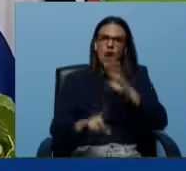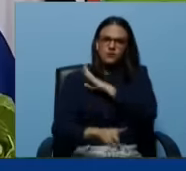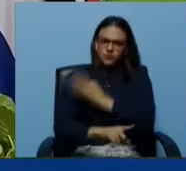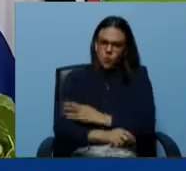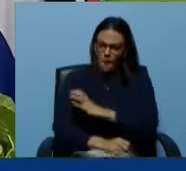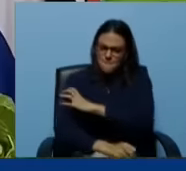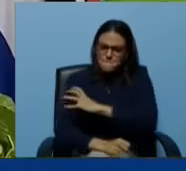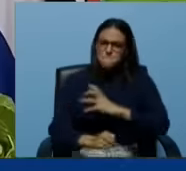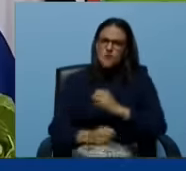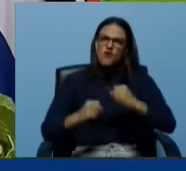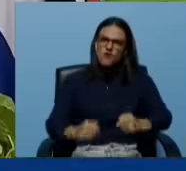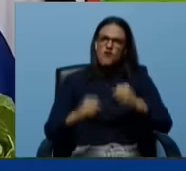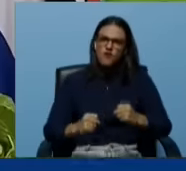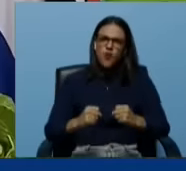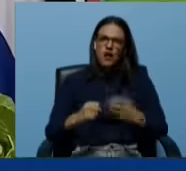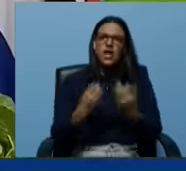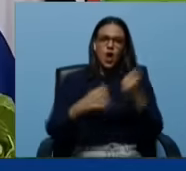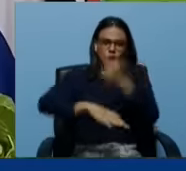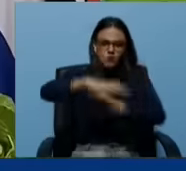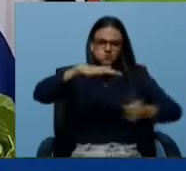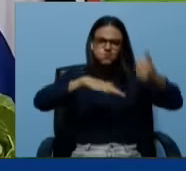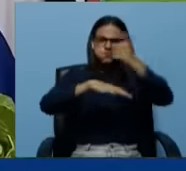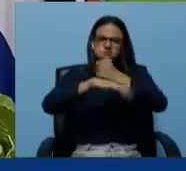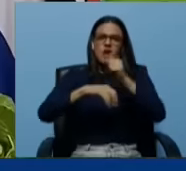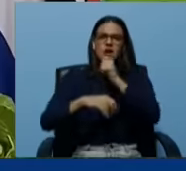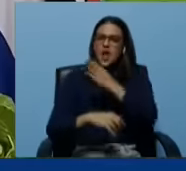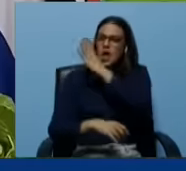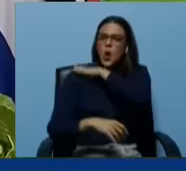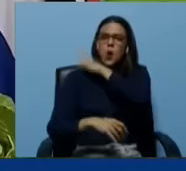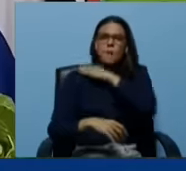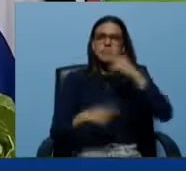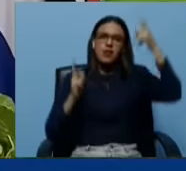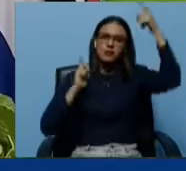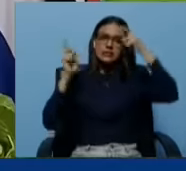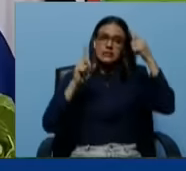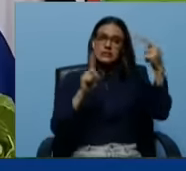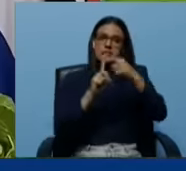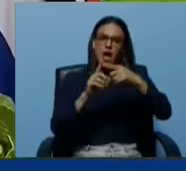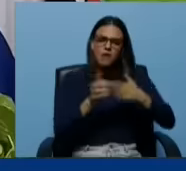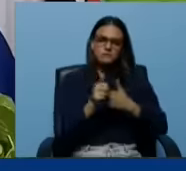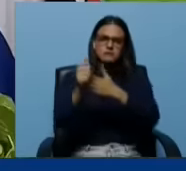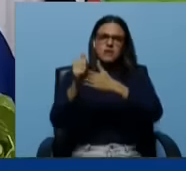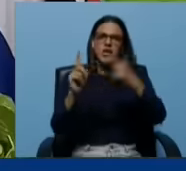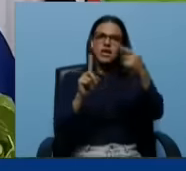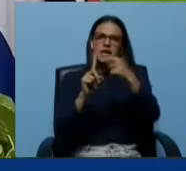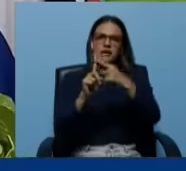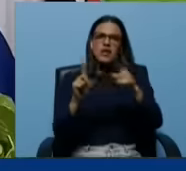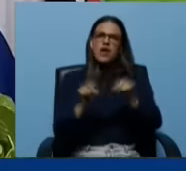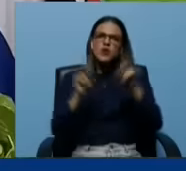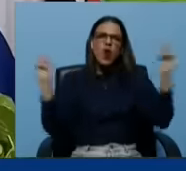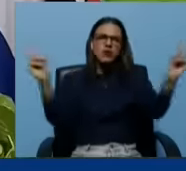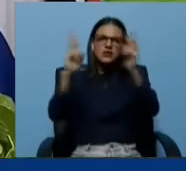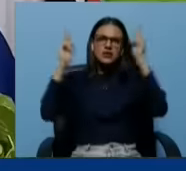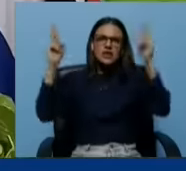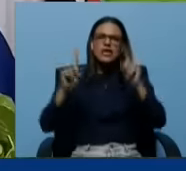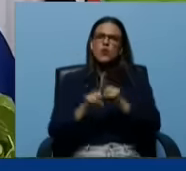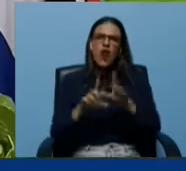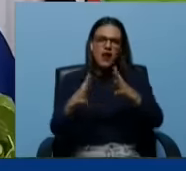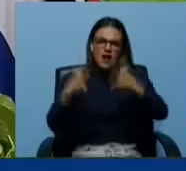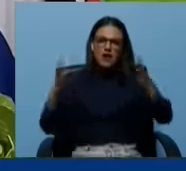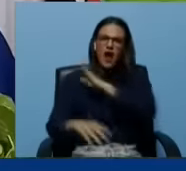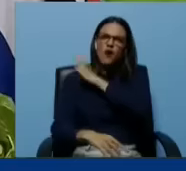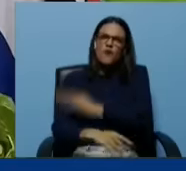el comandante Hugo Rafael Chávez Frías al frente, triunfando con una gran fuerza, con